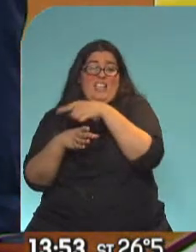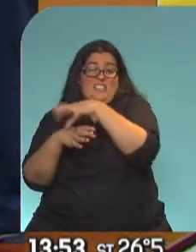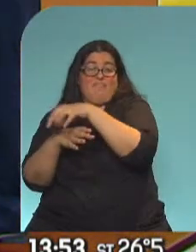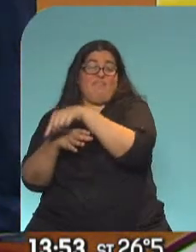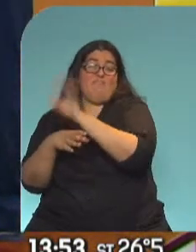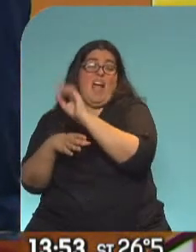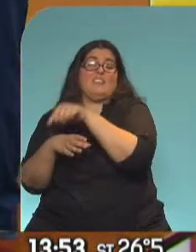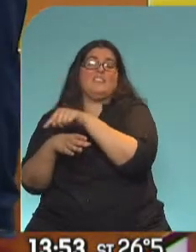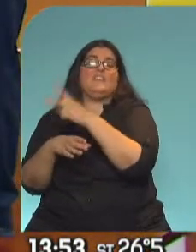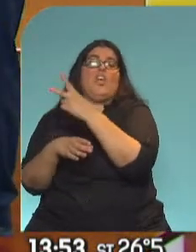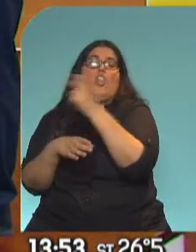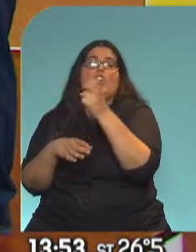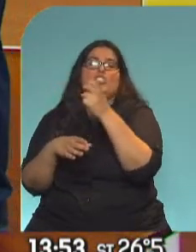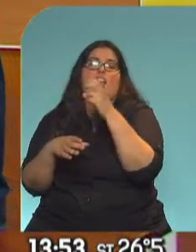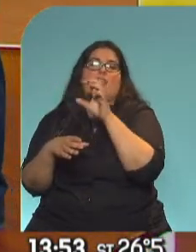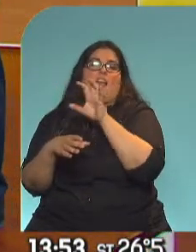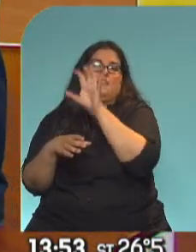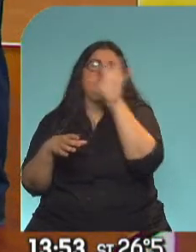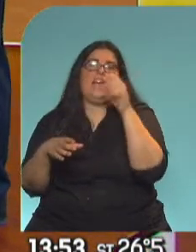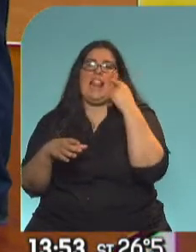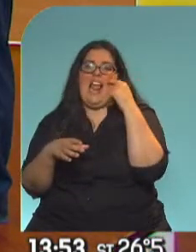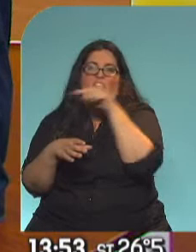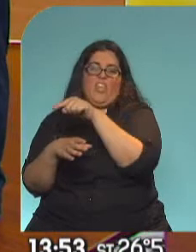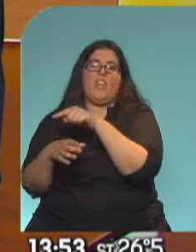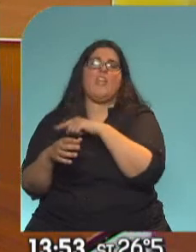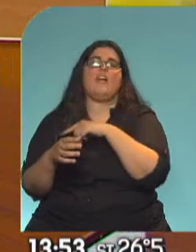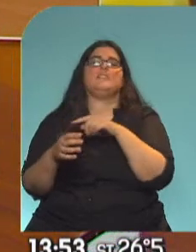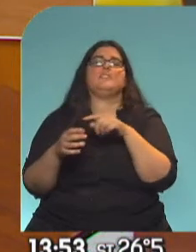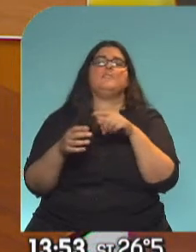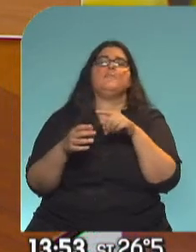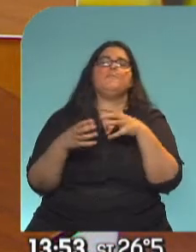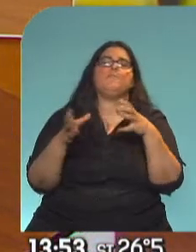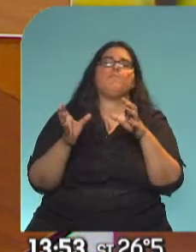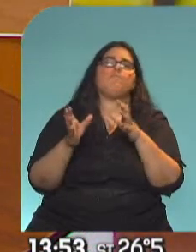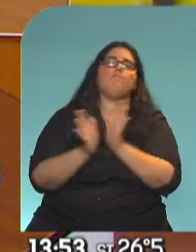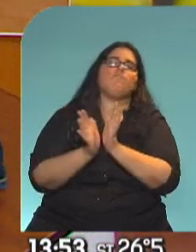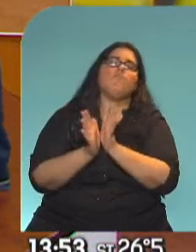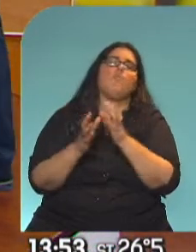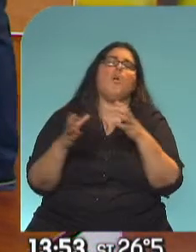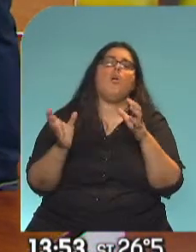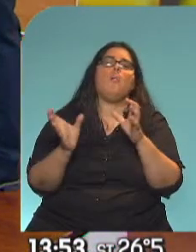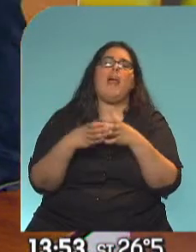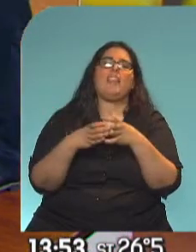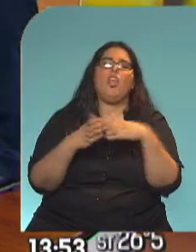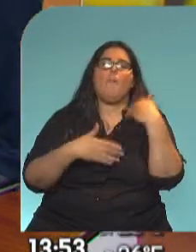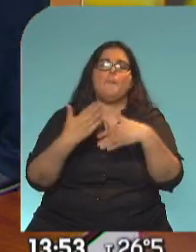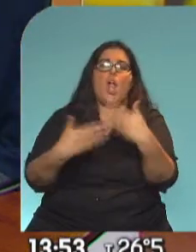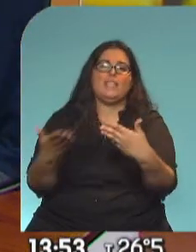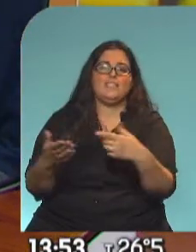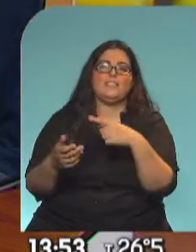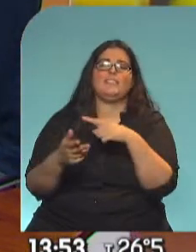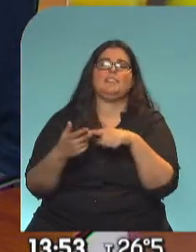200 alcaldías ganó. El Partido Progresista, que es un partido de centro o centro-derecha, podríamos decir, también gana más de